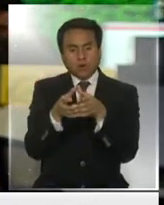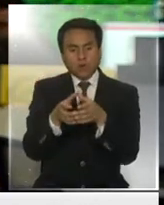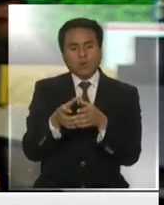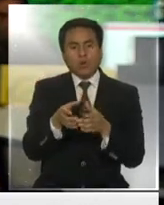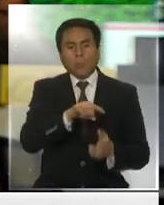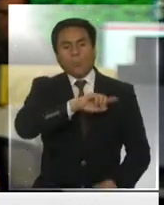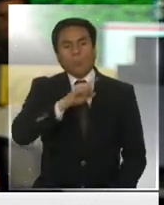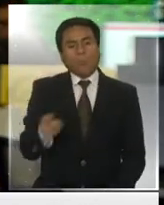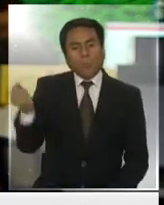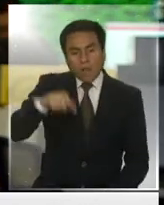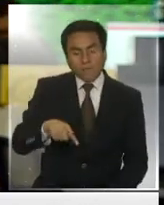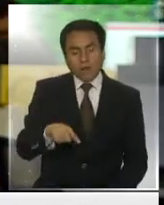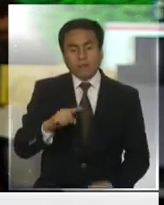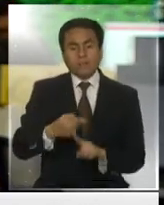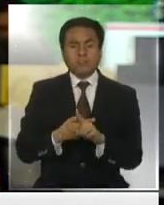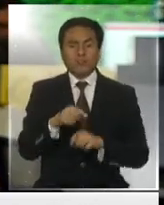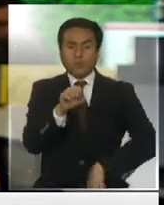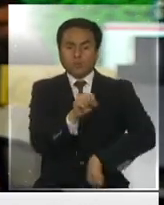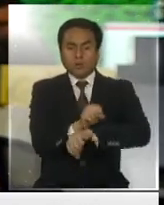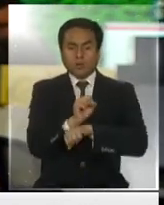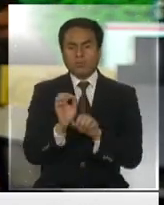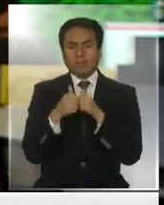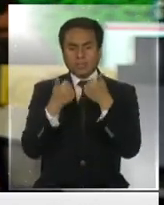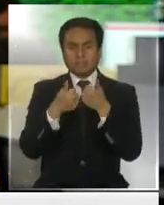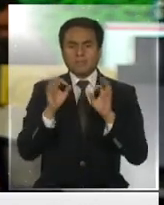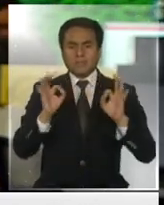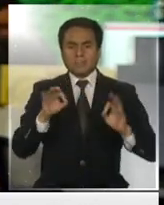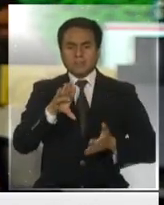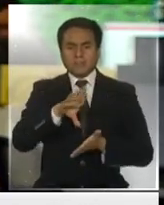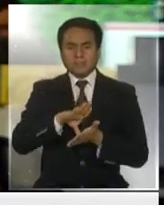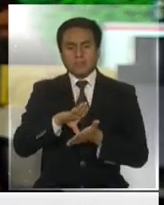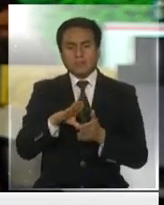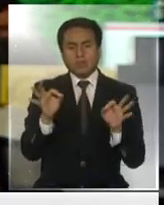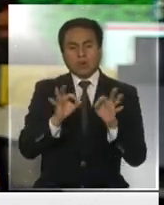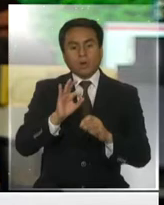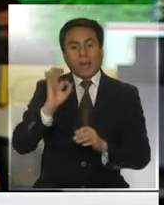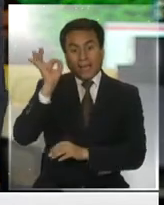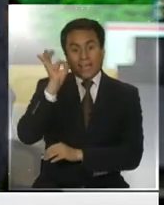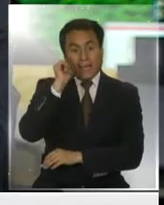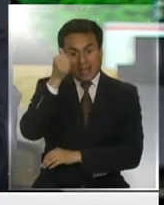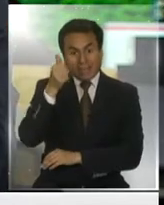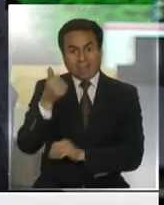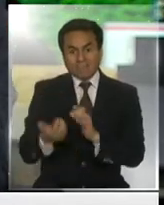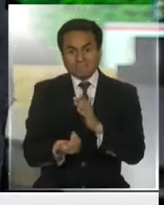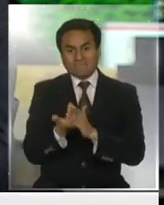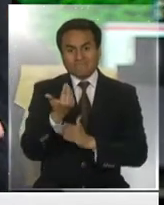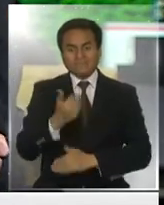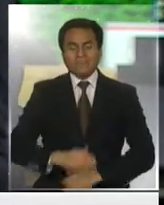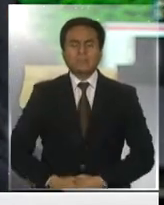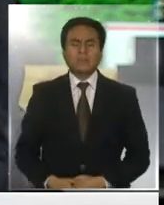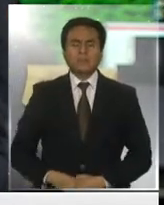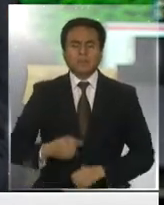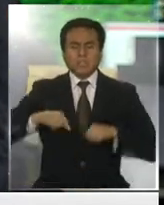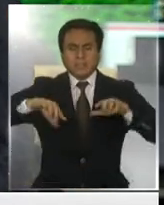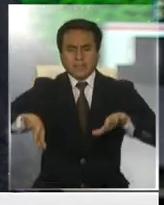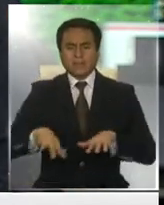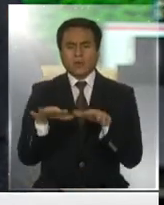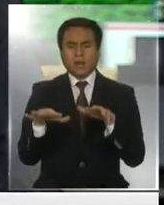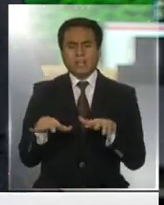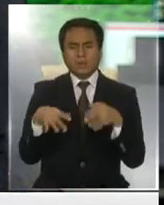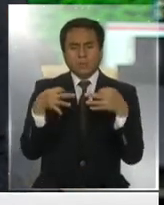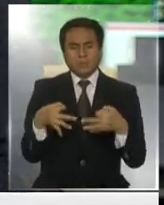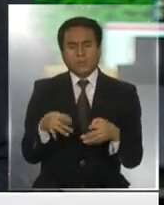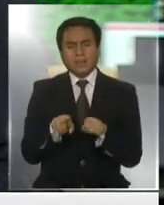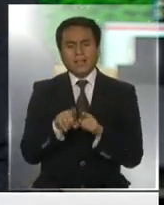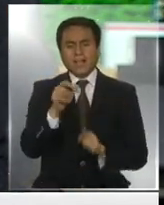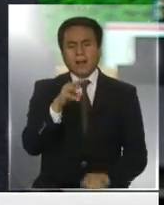mundo del fútbol como las autoridades principales de este país. Un consejo que es mañana en la mañana. Le voy a tratar de, con modestia, responderle a